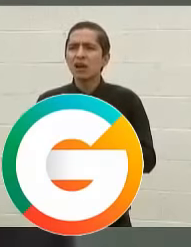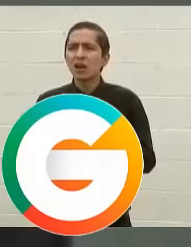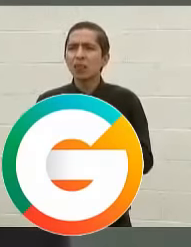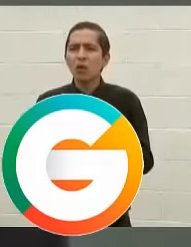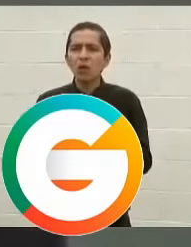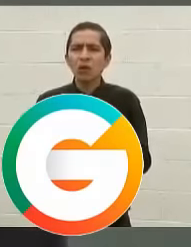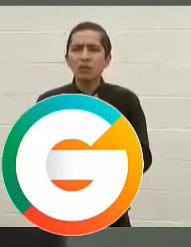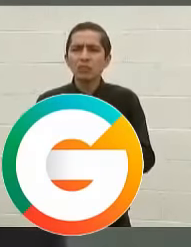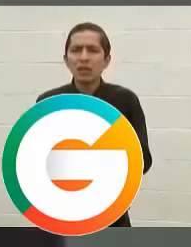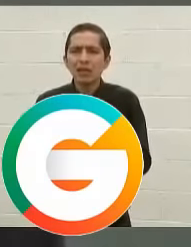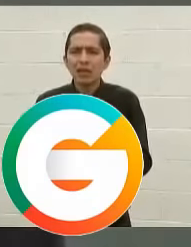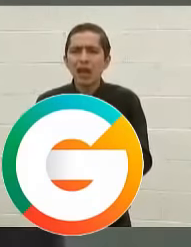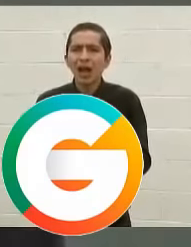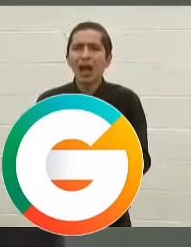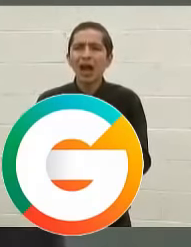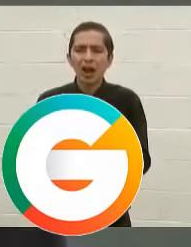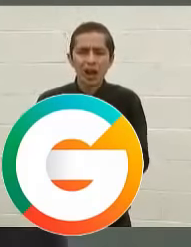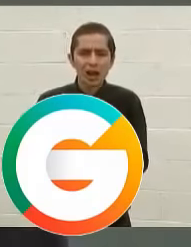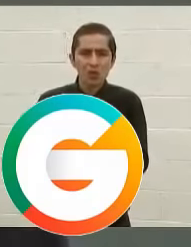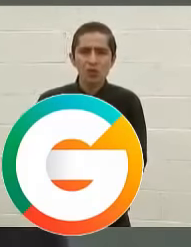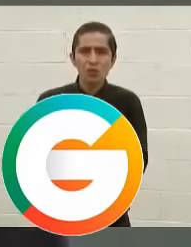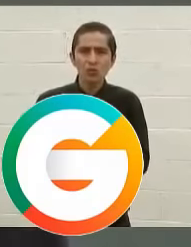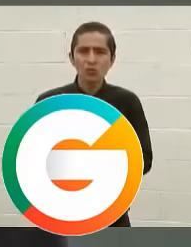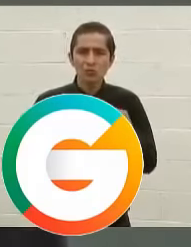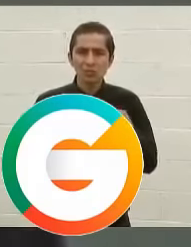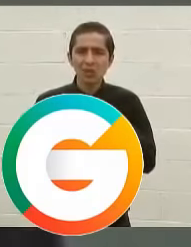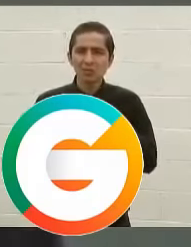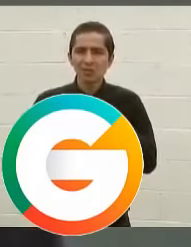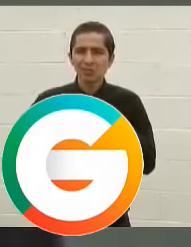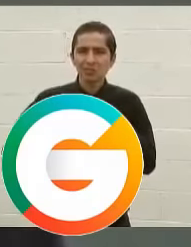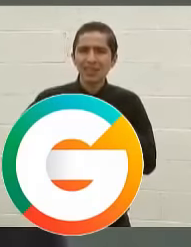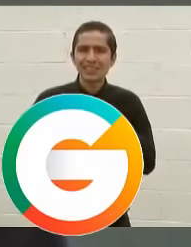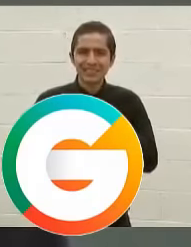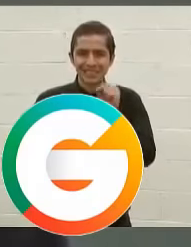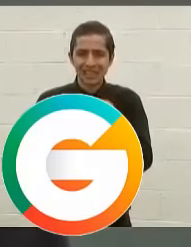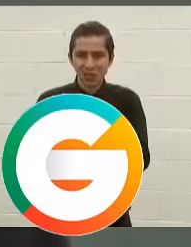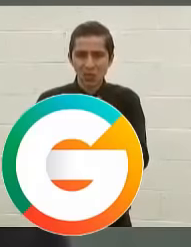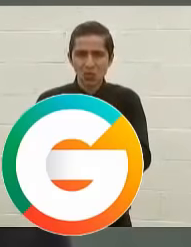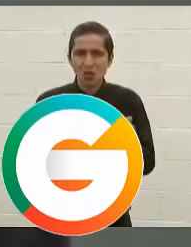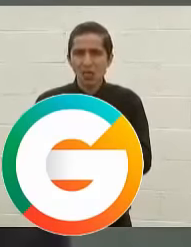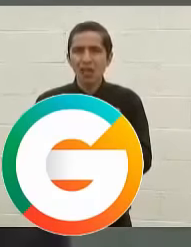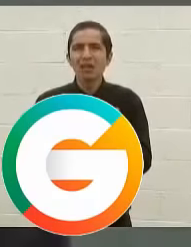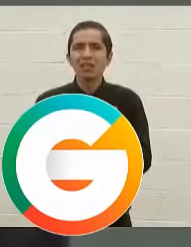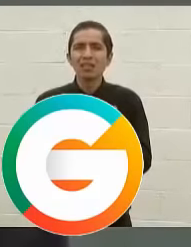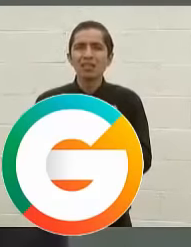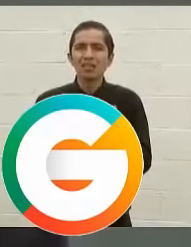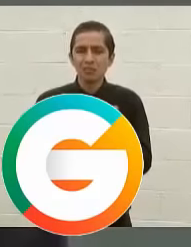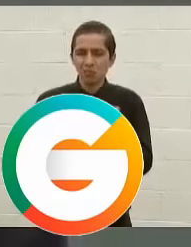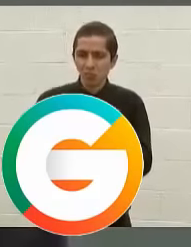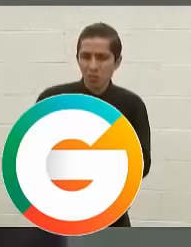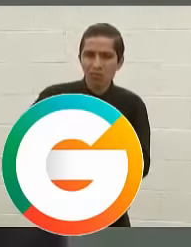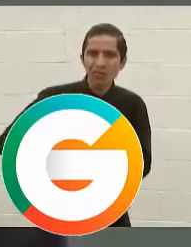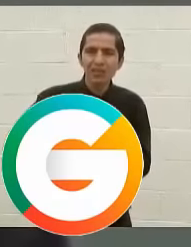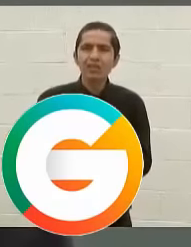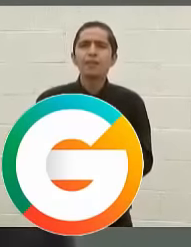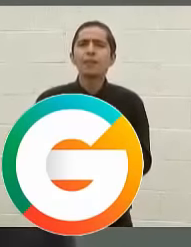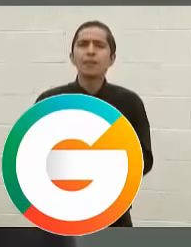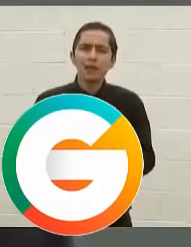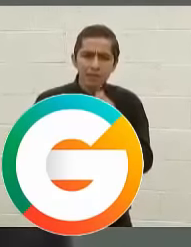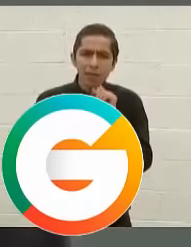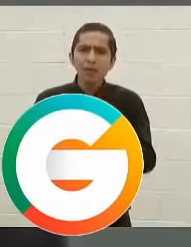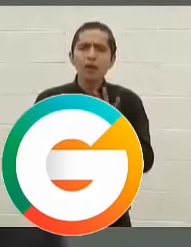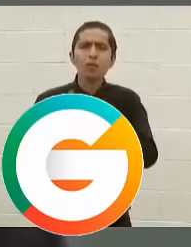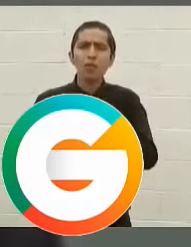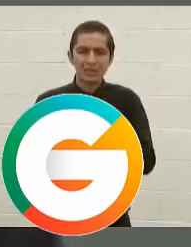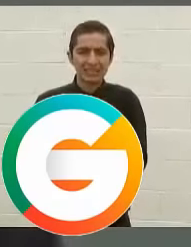amenaza a algunos funcionarios de seguridad pública. Respecto a la posibilidad de que